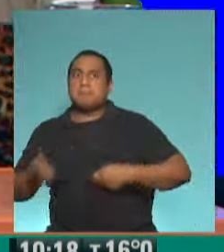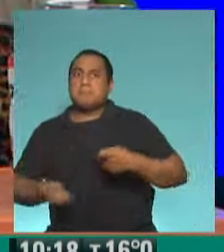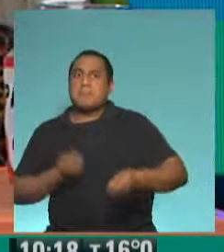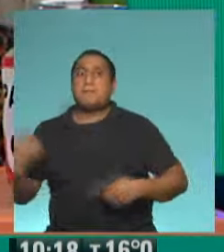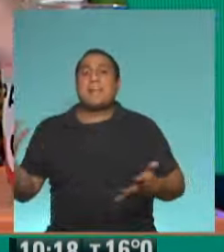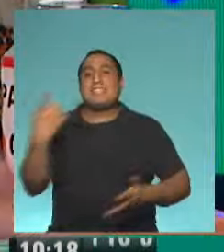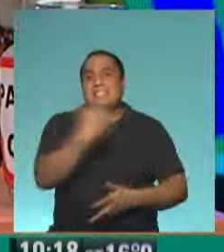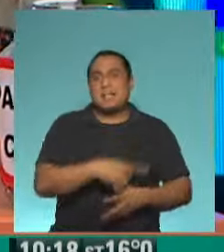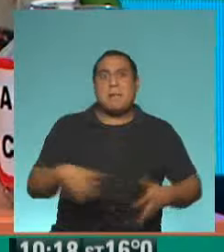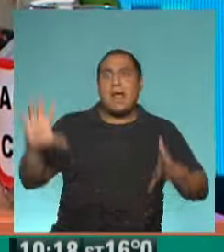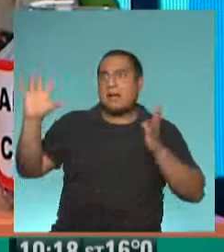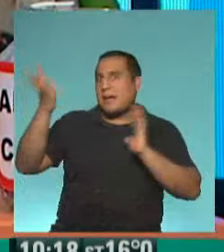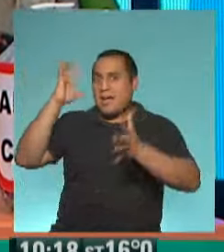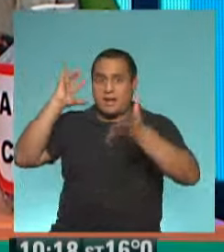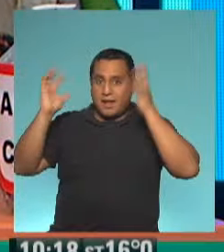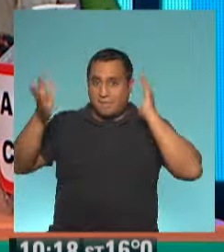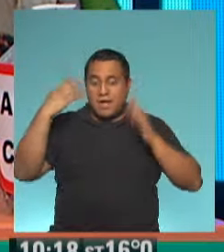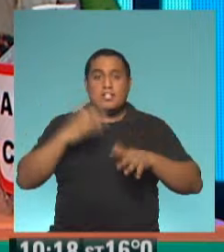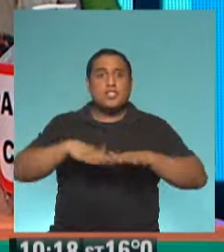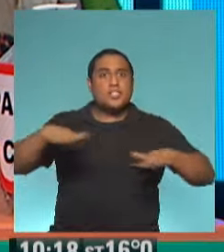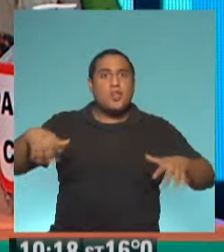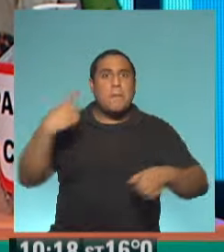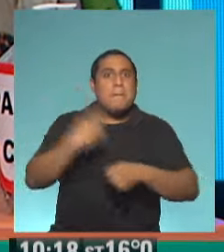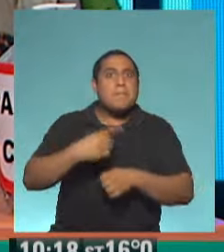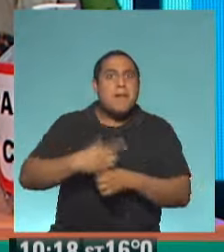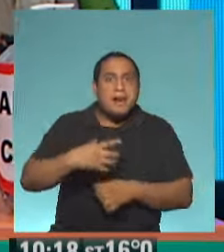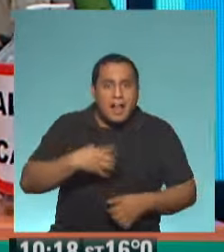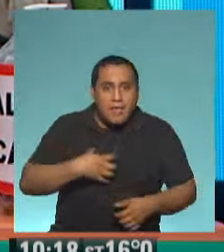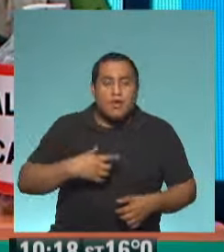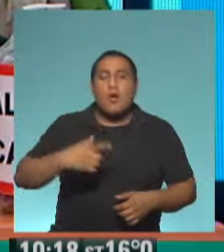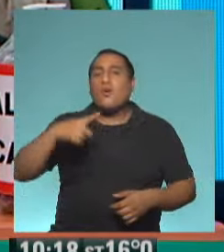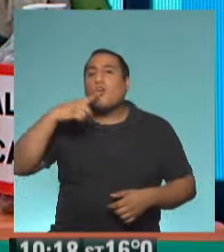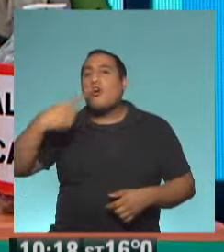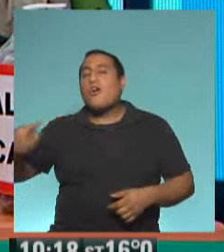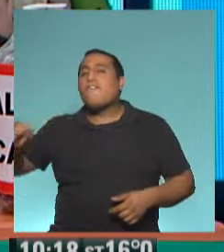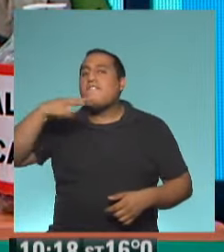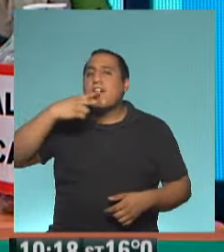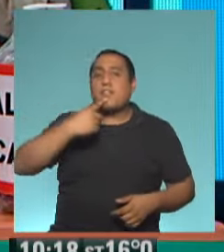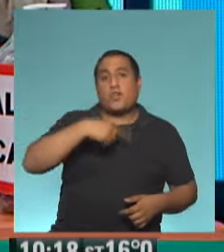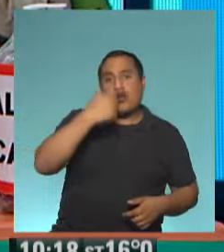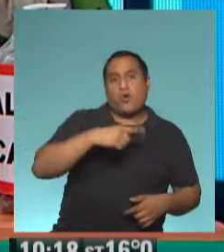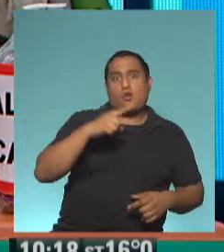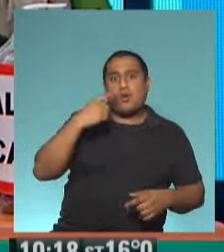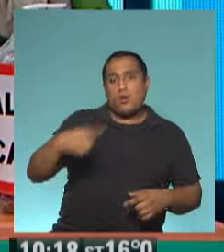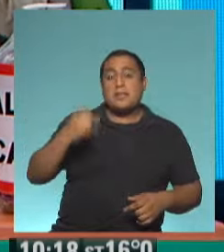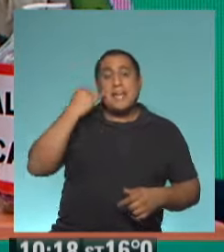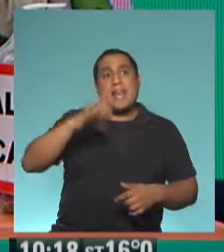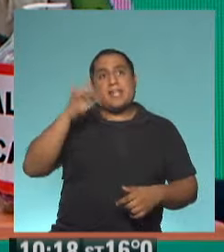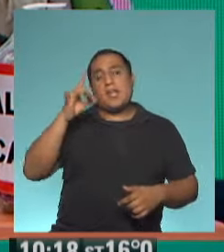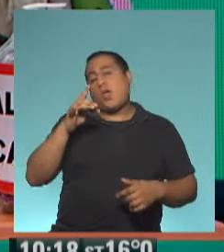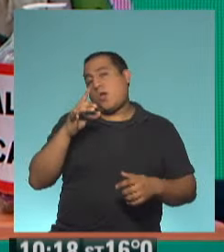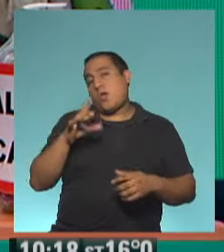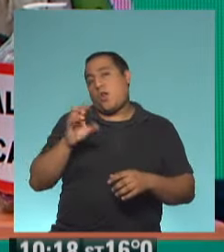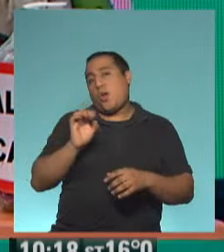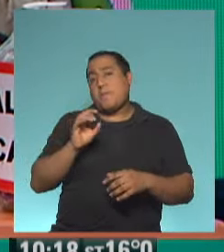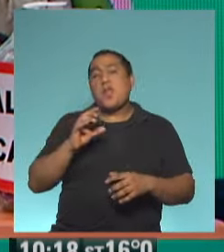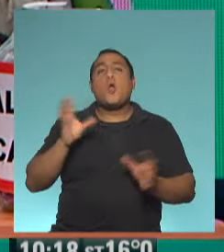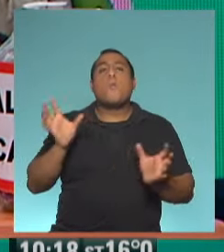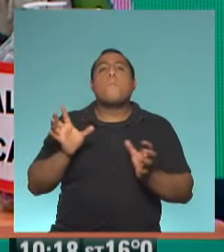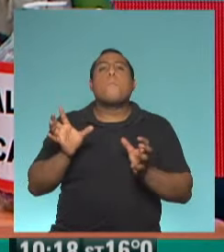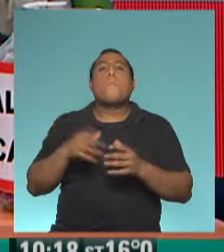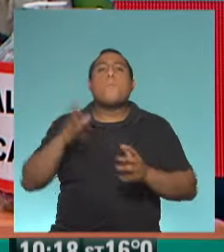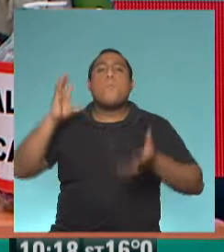semana de carnaval. Los chicos y las chicas de primero ya están listos, verde-rojo, que son nuestros colores de la murga. Ya elegimos nombre, la murga de Seguimos Educando.